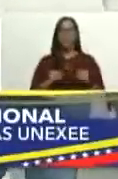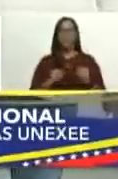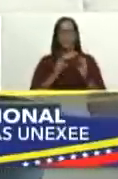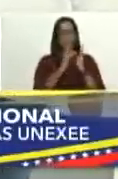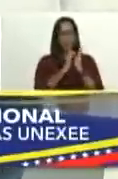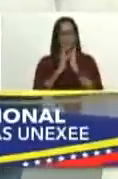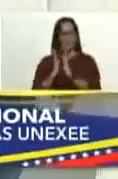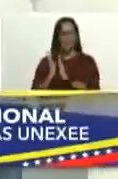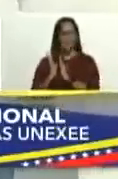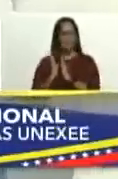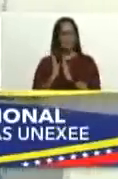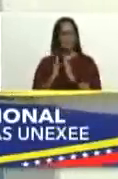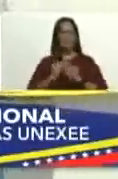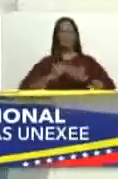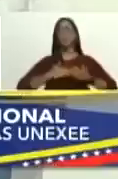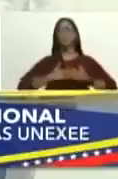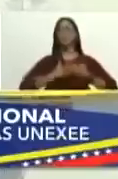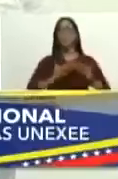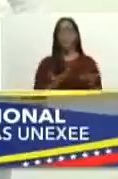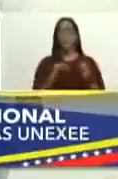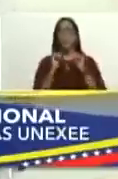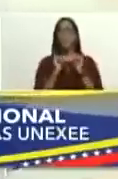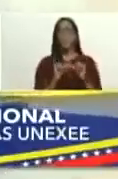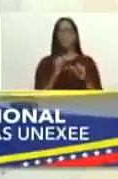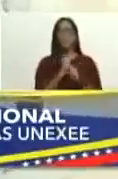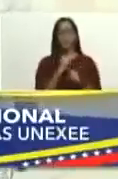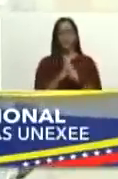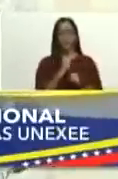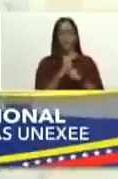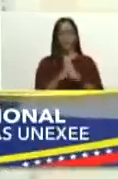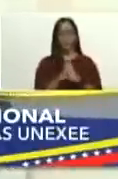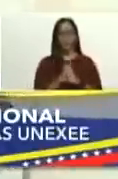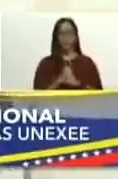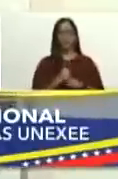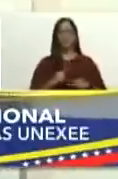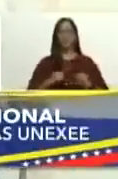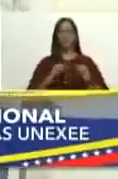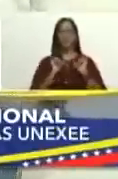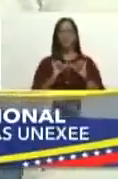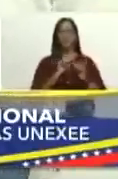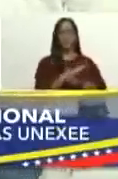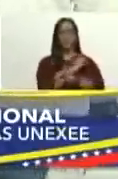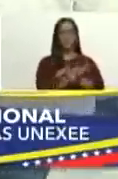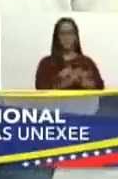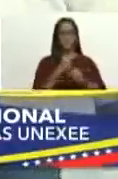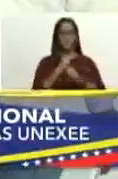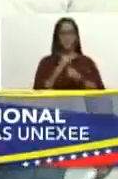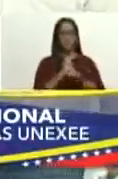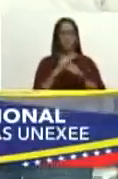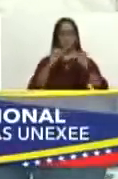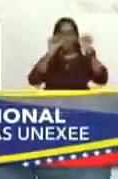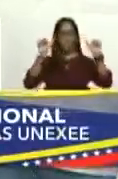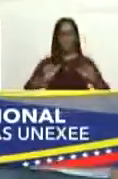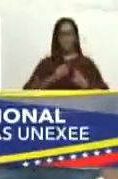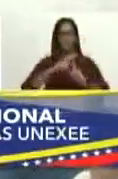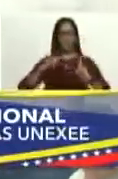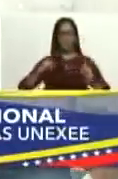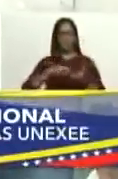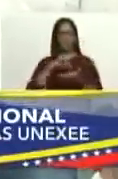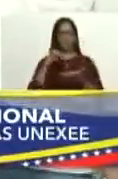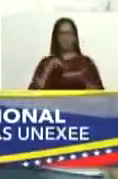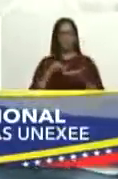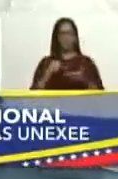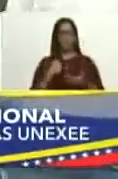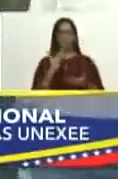en esta biblioteca fueron donados por los mismos trabajadores, la misma Fuerza Trabajadora del Sistema Eléctrico Nacional. Yo voy a permitirme,